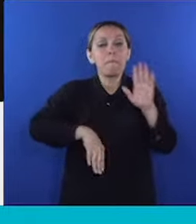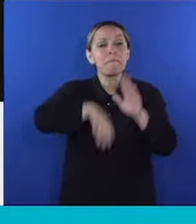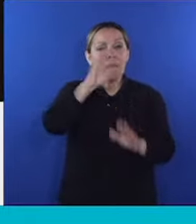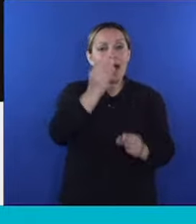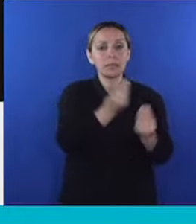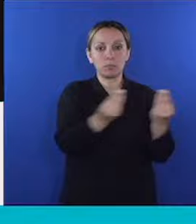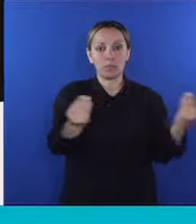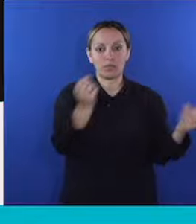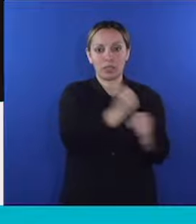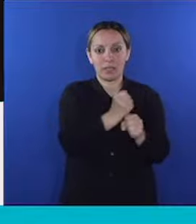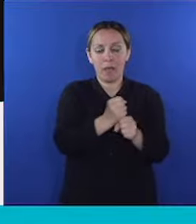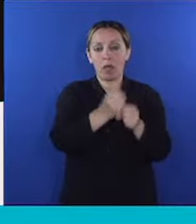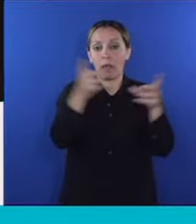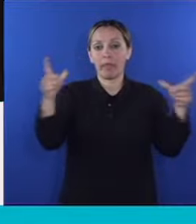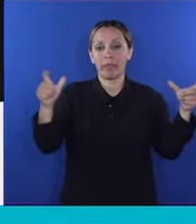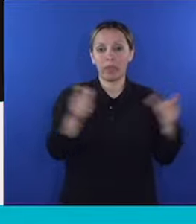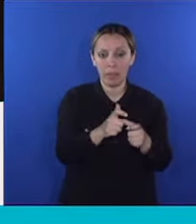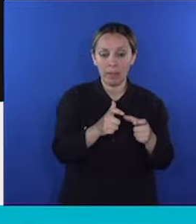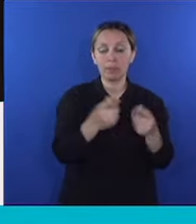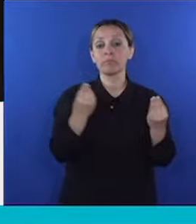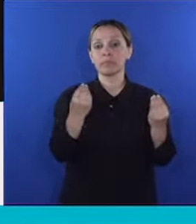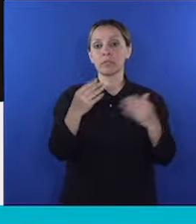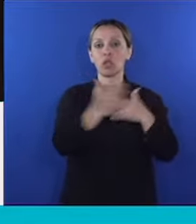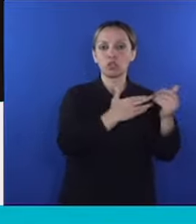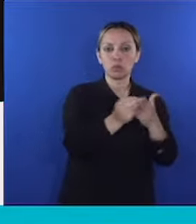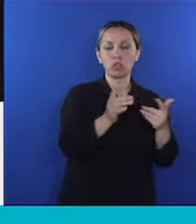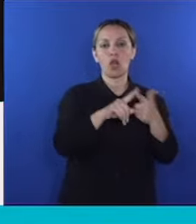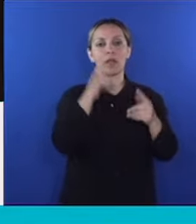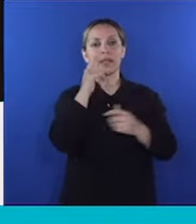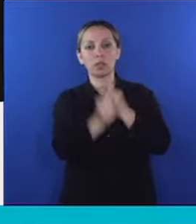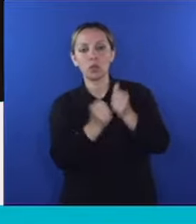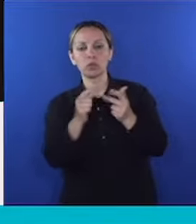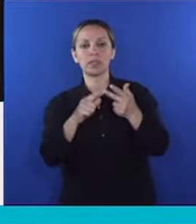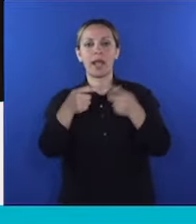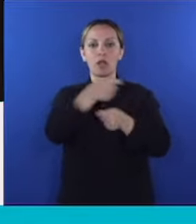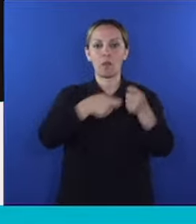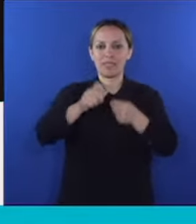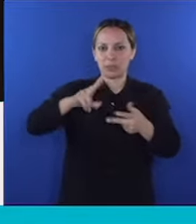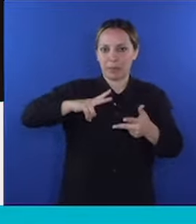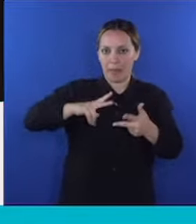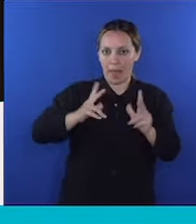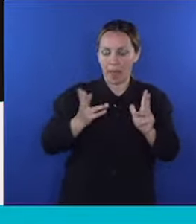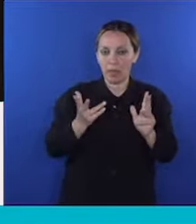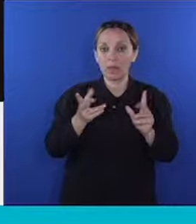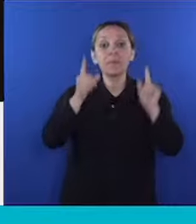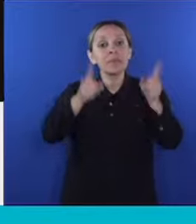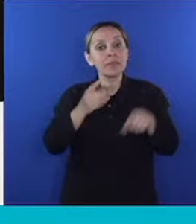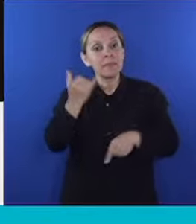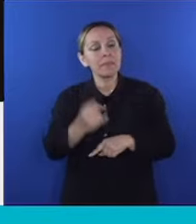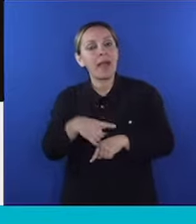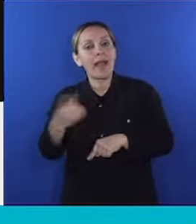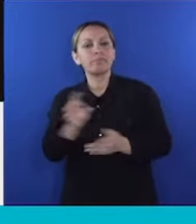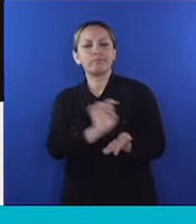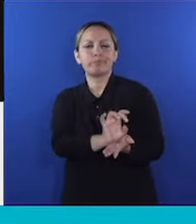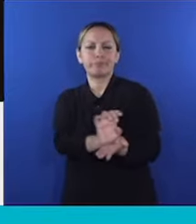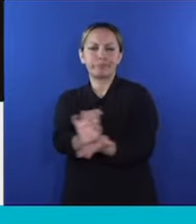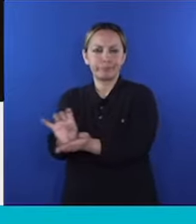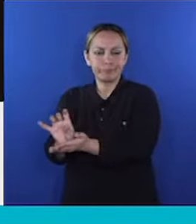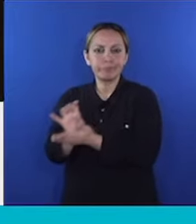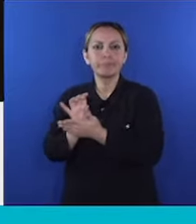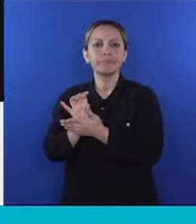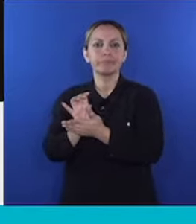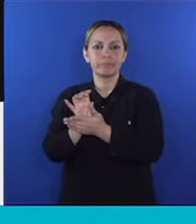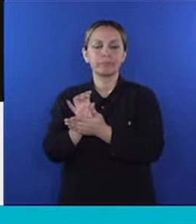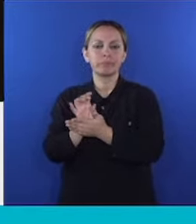es en construcción en la industria en el comercio privado también hubo una cantidad enorme de despidos de